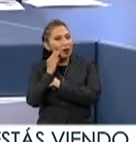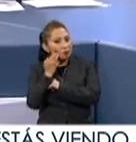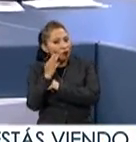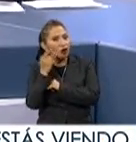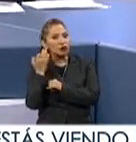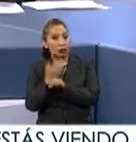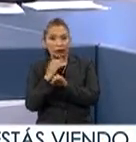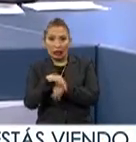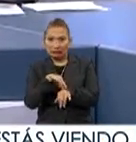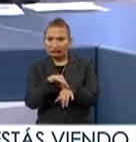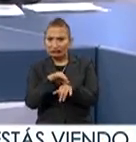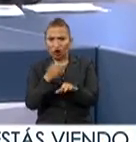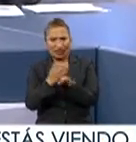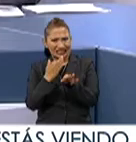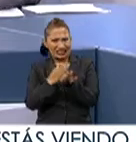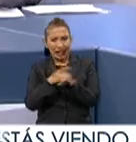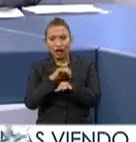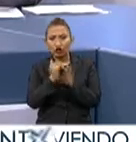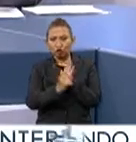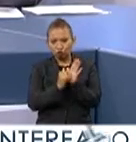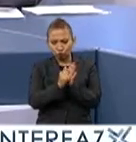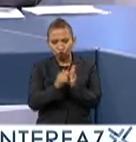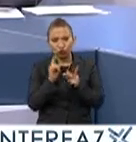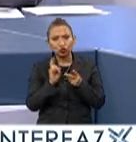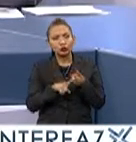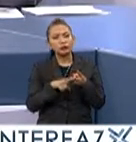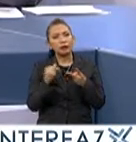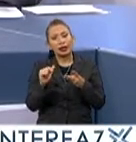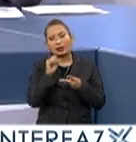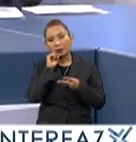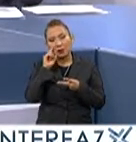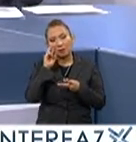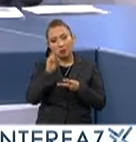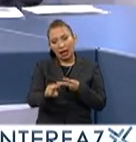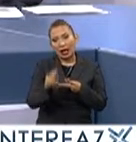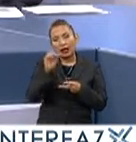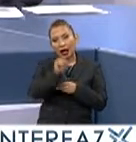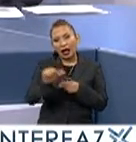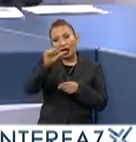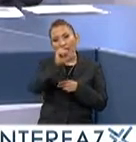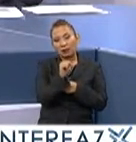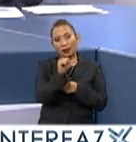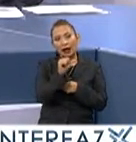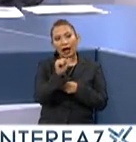estamos transmitiendo completamente en vivo, también en YouTube, y nos puede seguir en